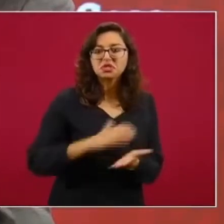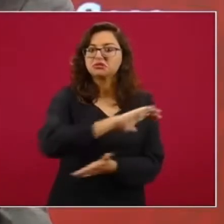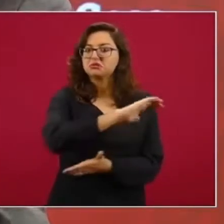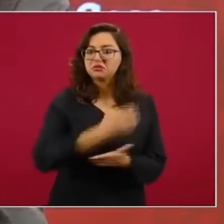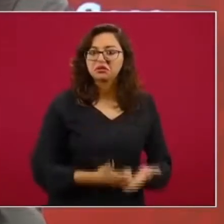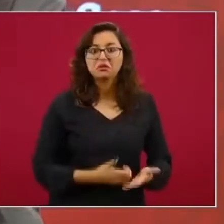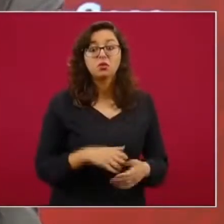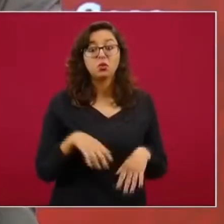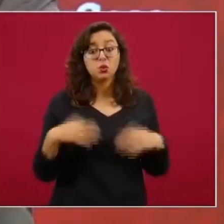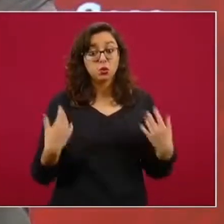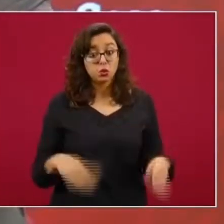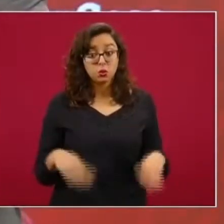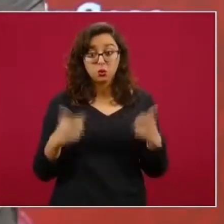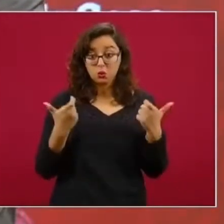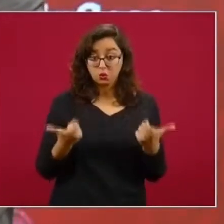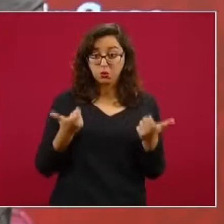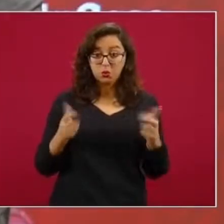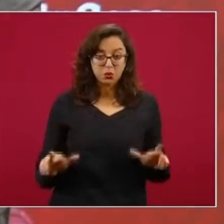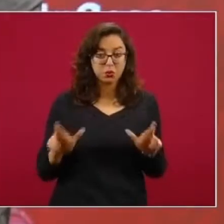muy jugosos